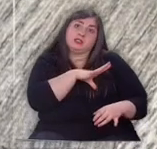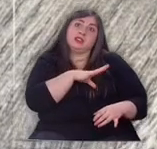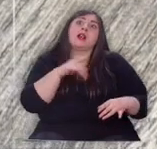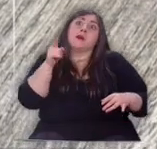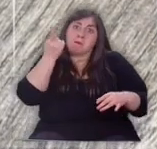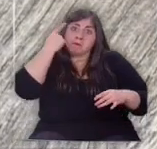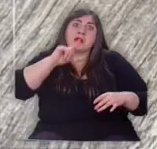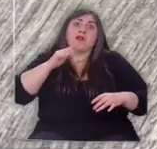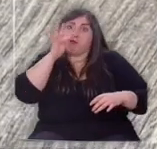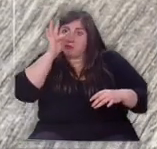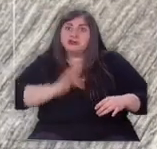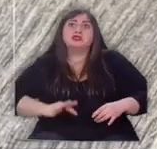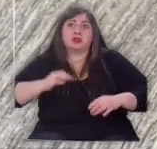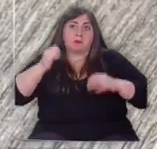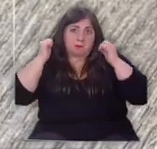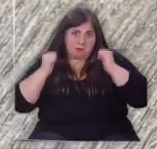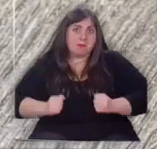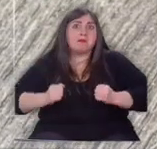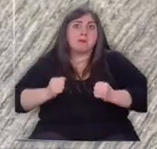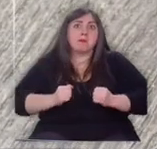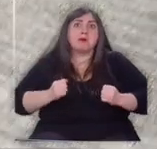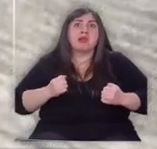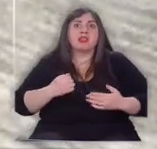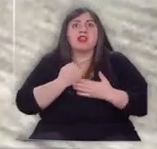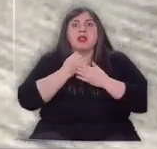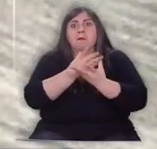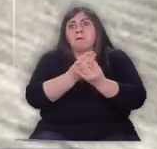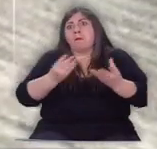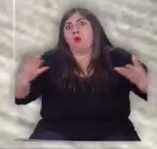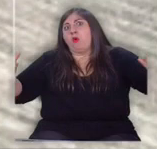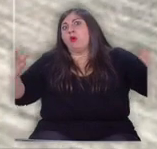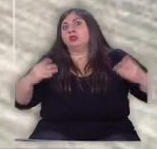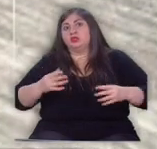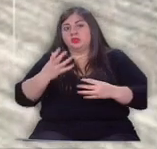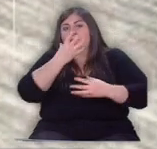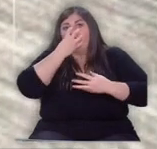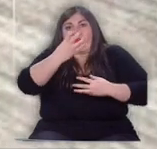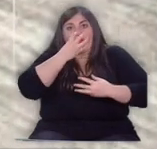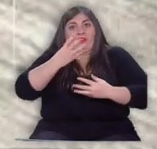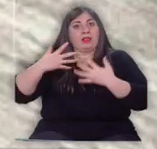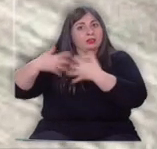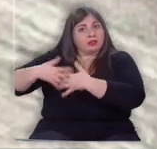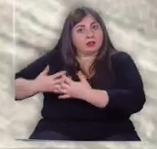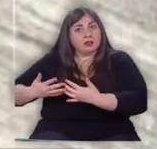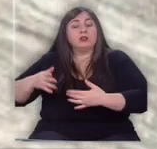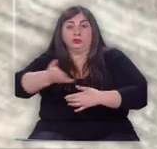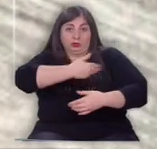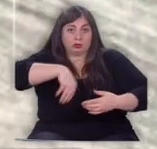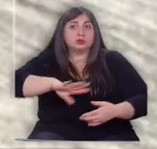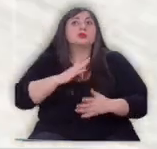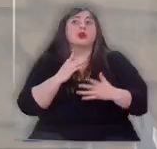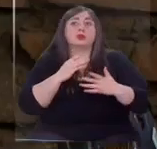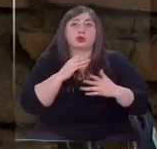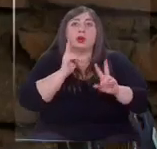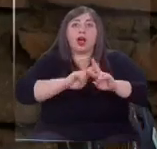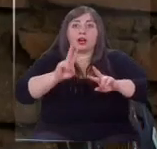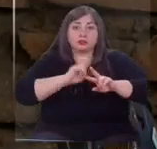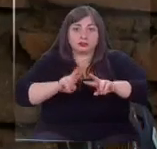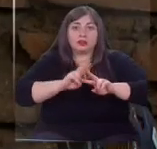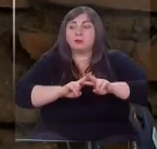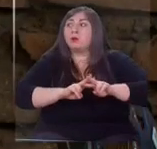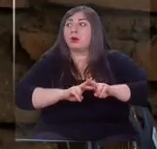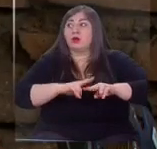funcionar podría multiplicar la disponibilidad de ventilación. Si nosotros hacemos las validaciones, efectivamente las